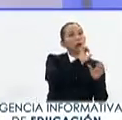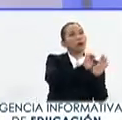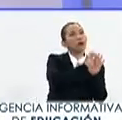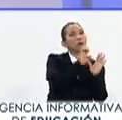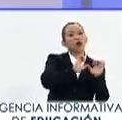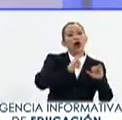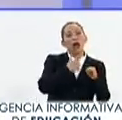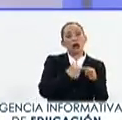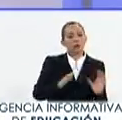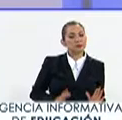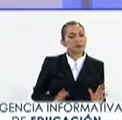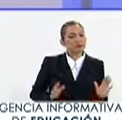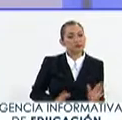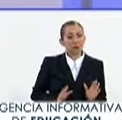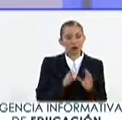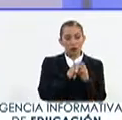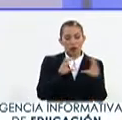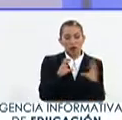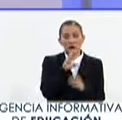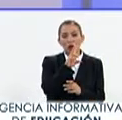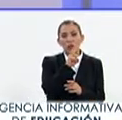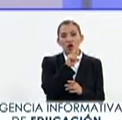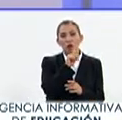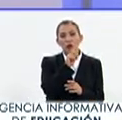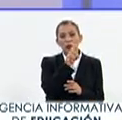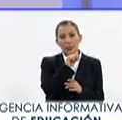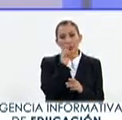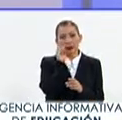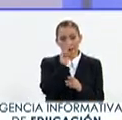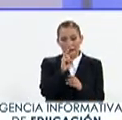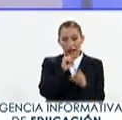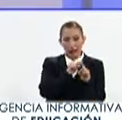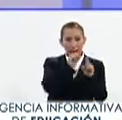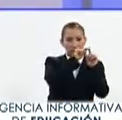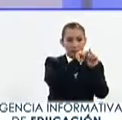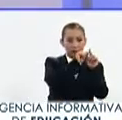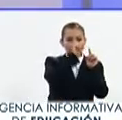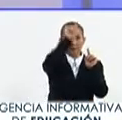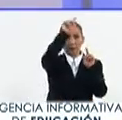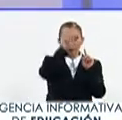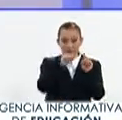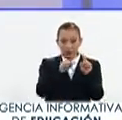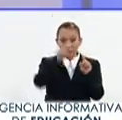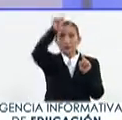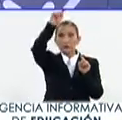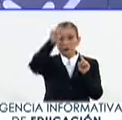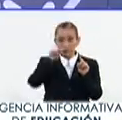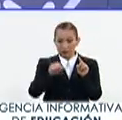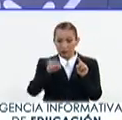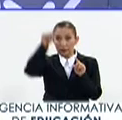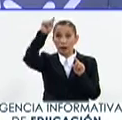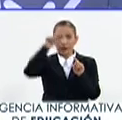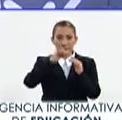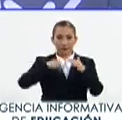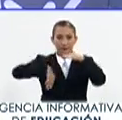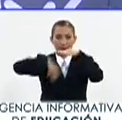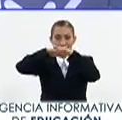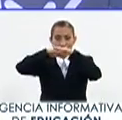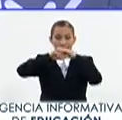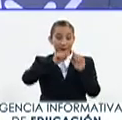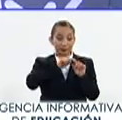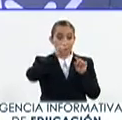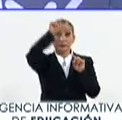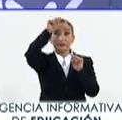por ejemplo, el volumen de los átomos, vamos a observar que hay picos. picos, ¿no? Hay máximos.